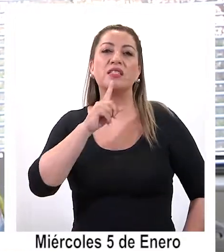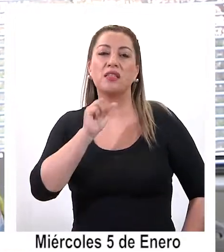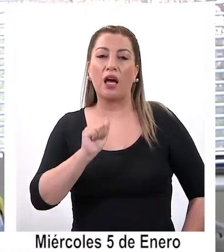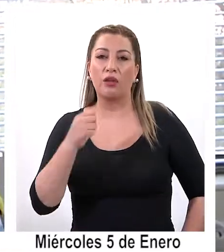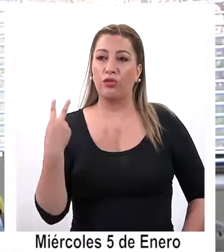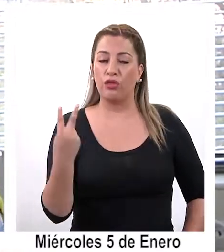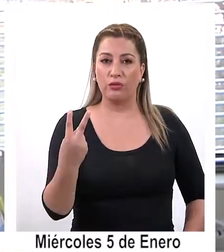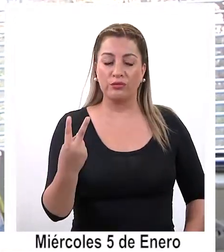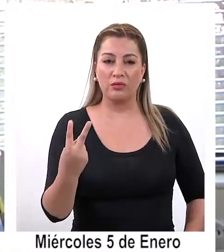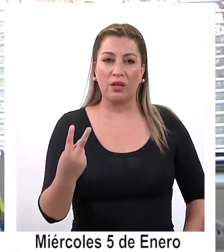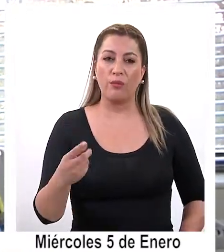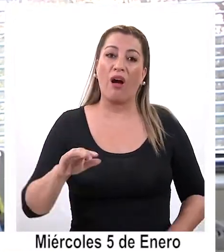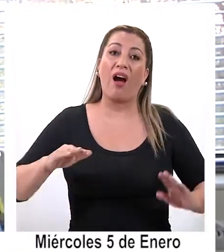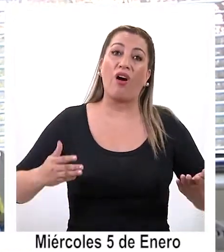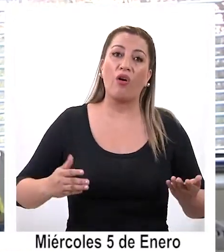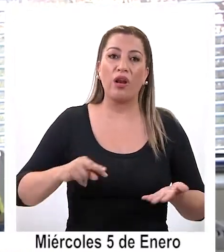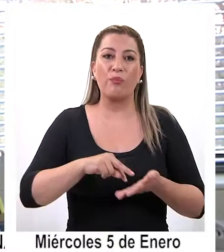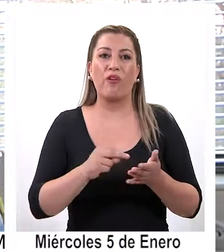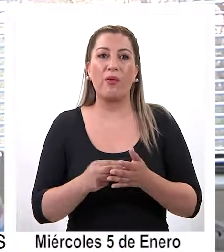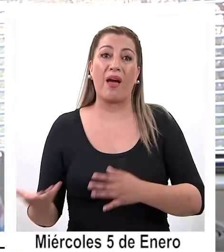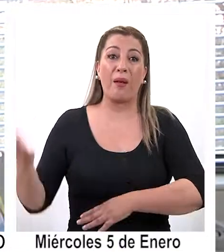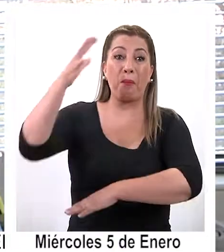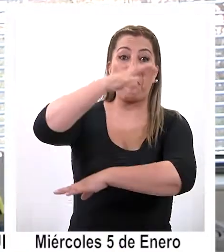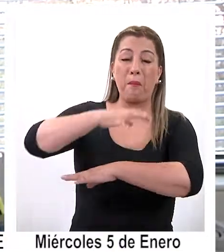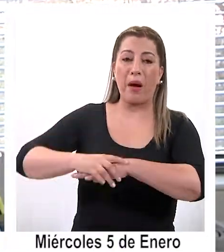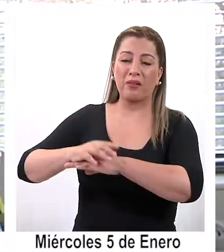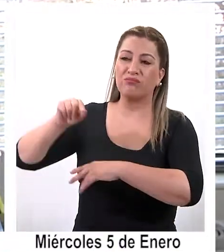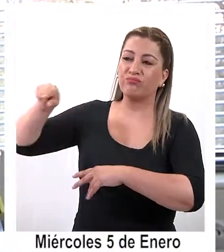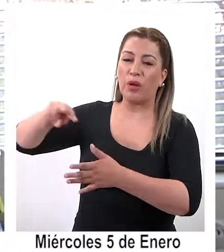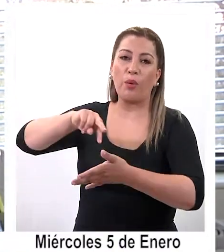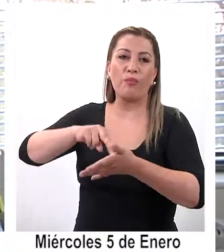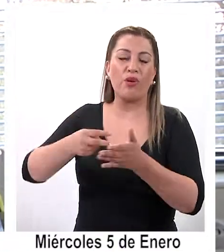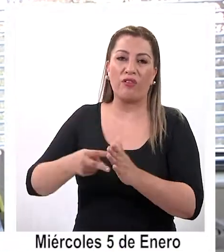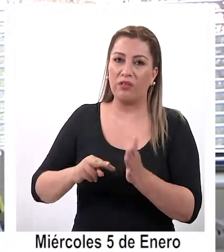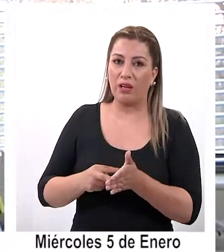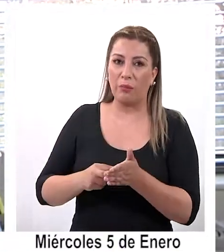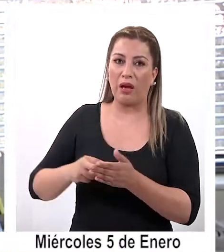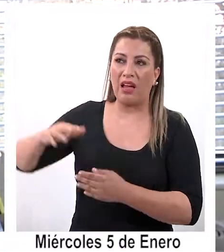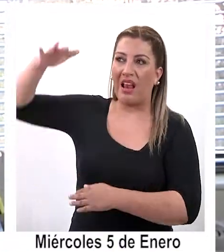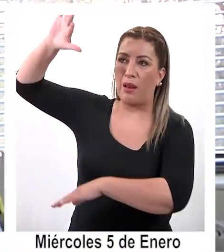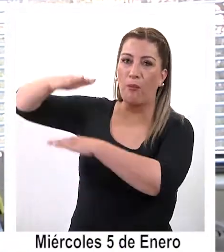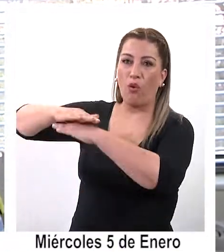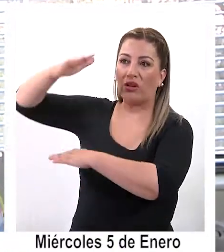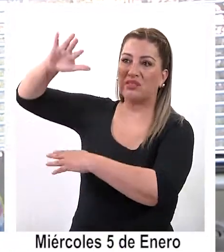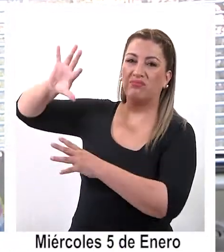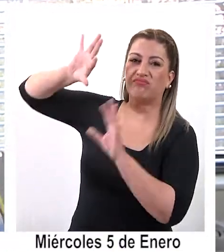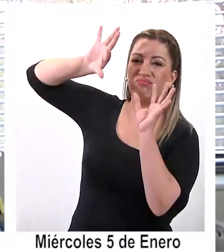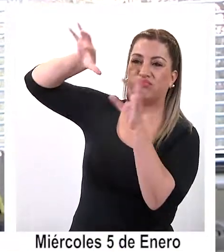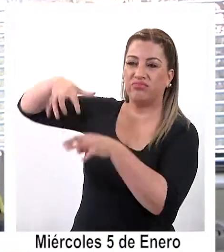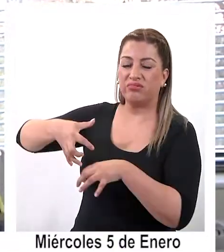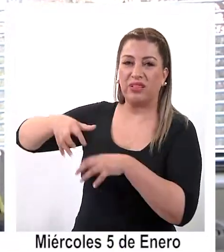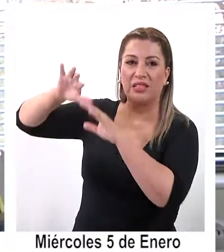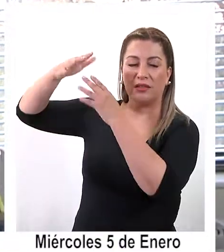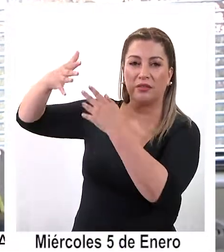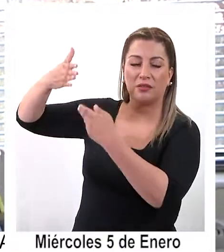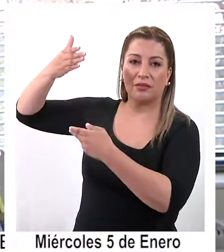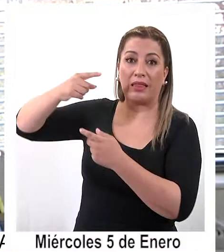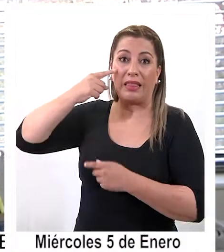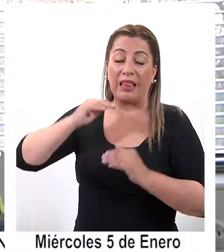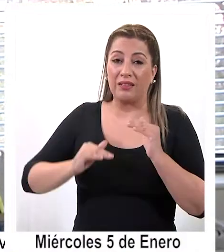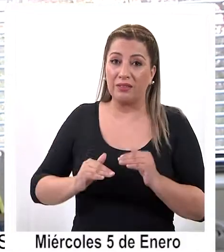con la inclemencia del tiempo y la marejada se ha visto profundamente deteriorado, generando una